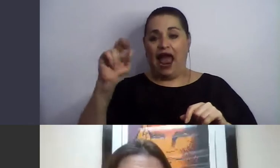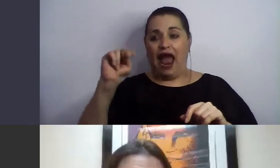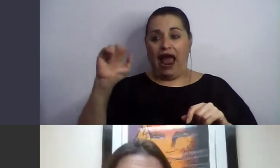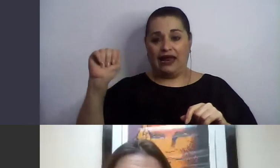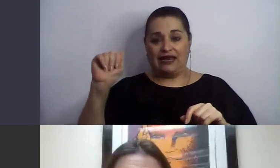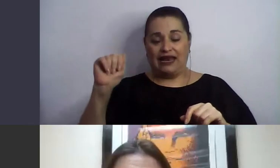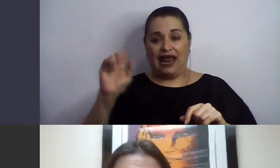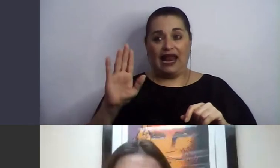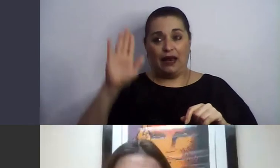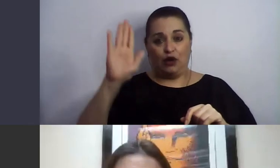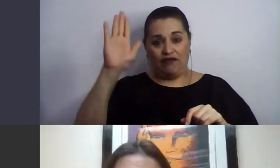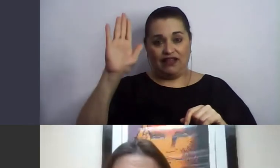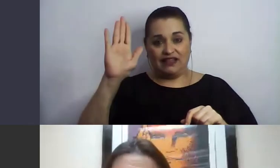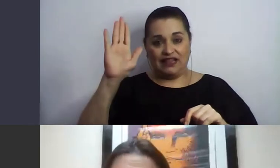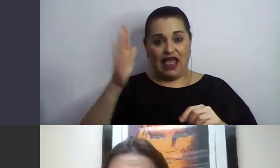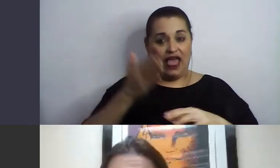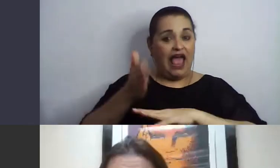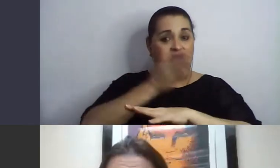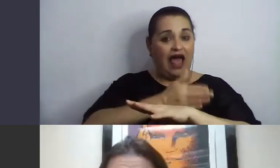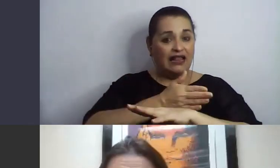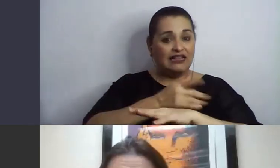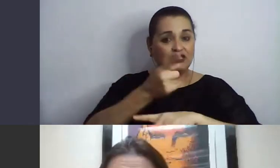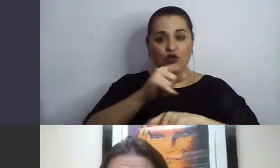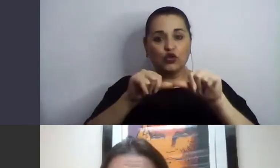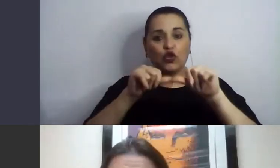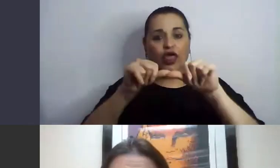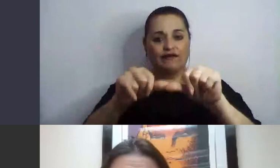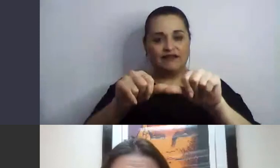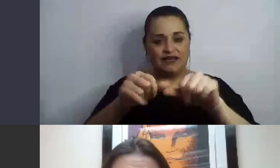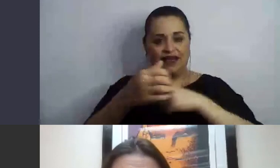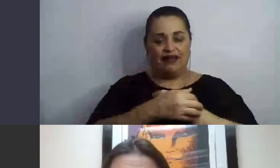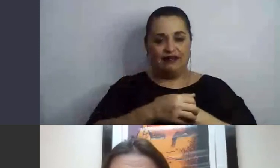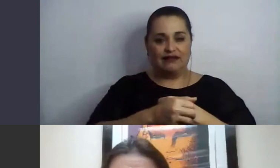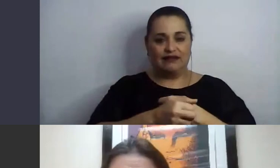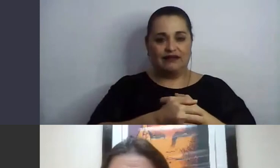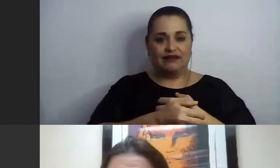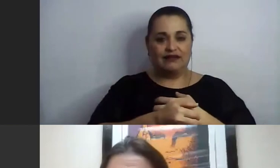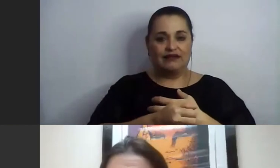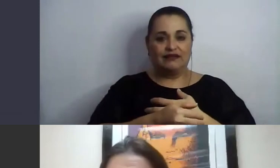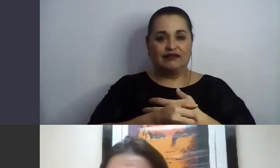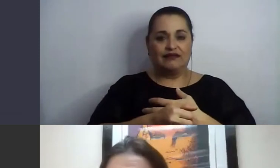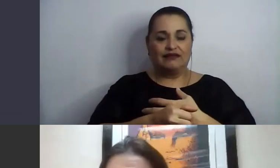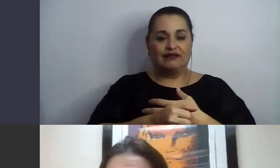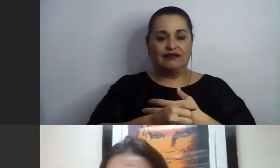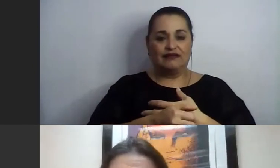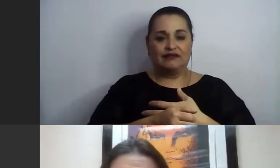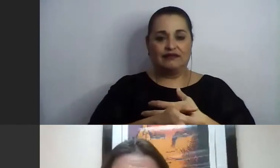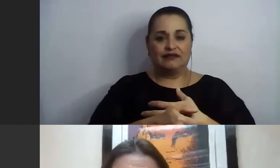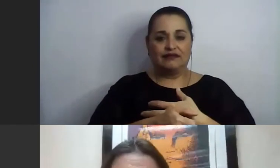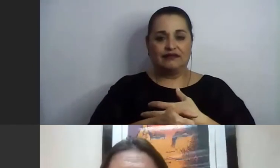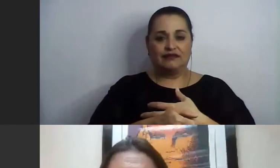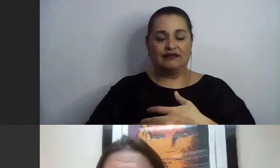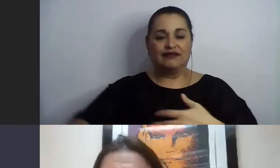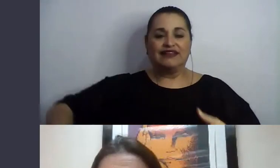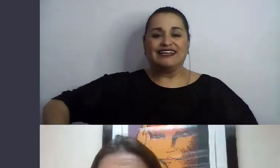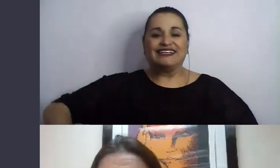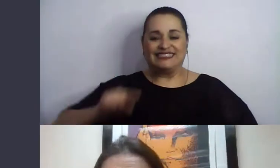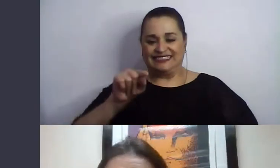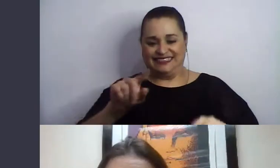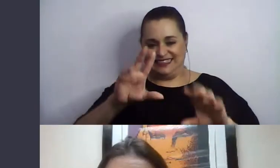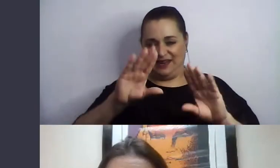mano levantada pero no sé si es la mano de antes es que yo creo que es la mano de antes pero no la ha bajado ¿verdad doña Ana? es la de antes ya la bajó